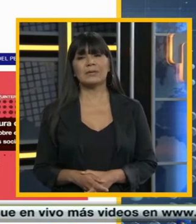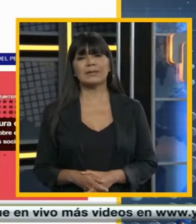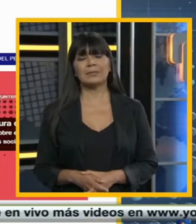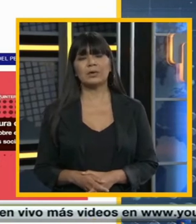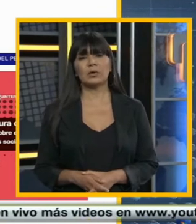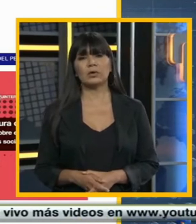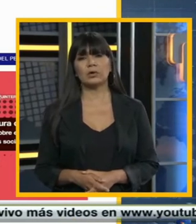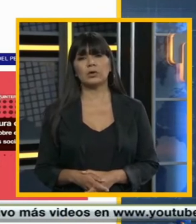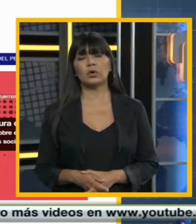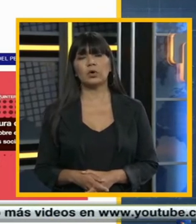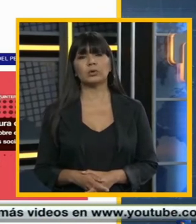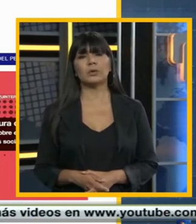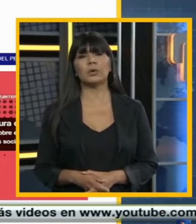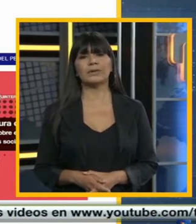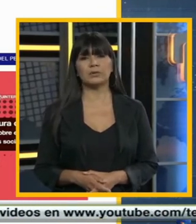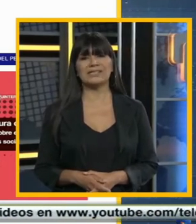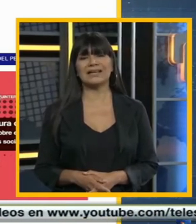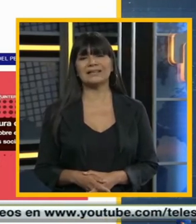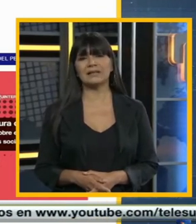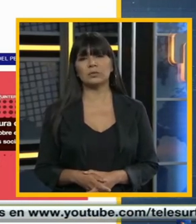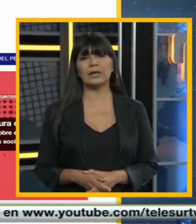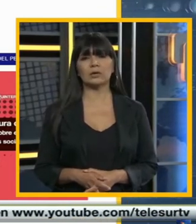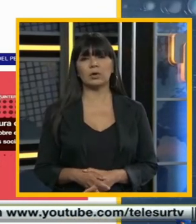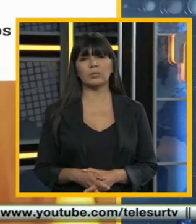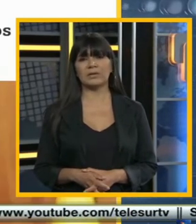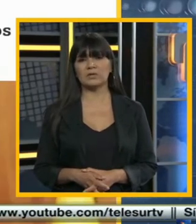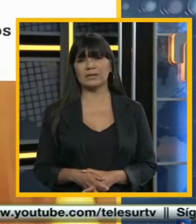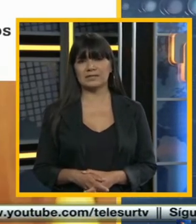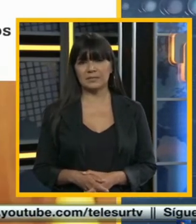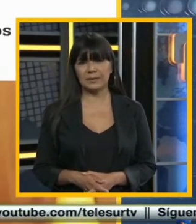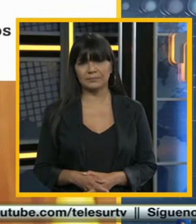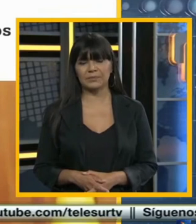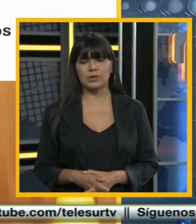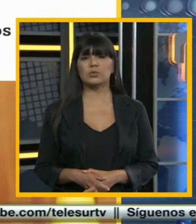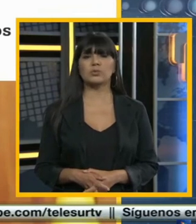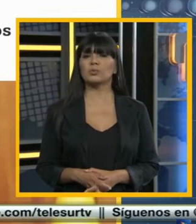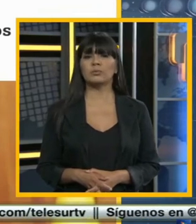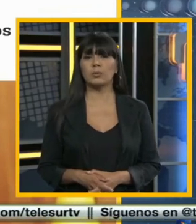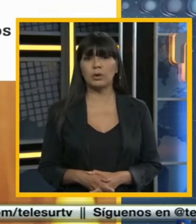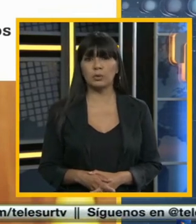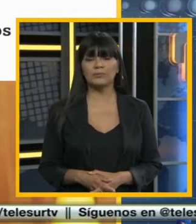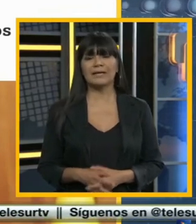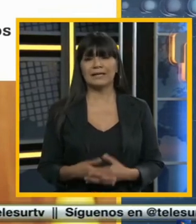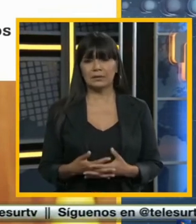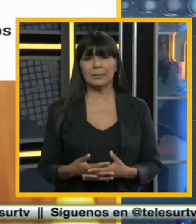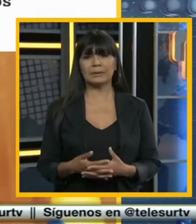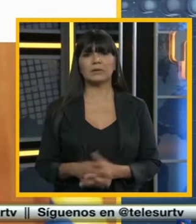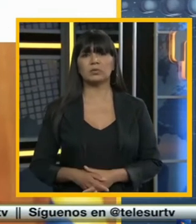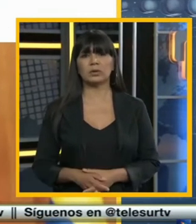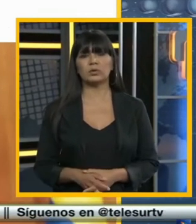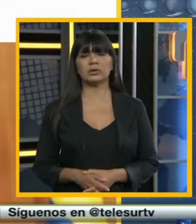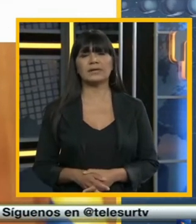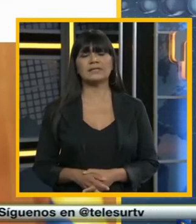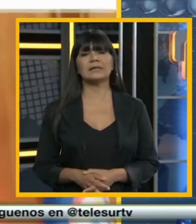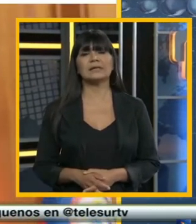vamos a ir a ver también Correo del Orinoco, Gustavo Petro: es antinatural que Colombia y Venezuela se separen, somos un mismo pueblo. Esta es parte